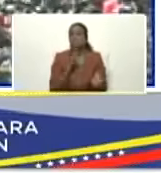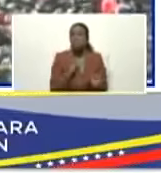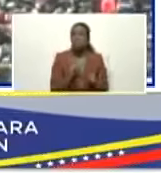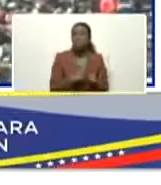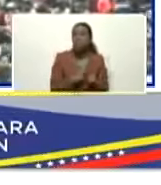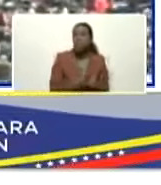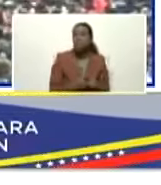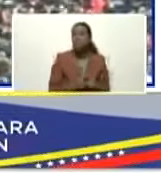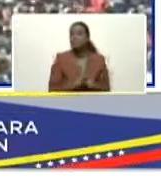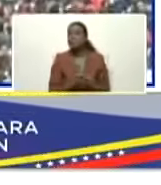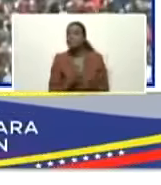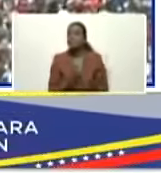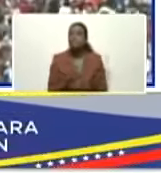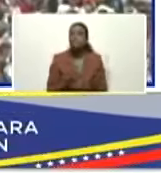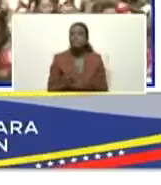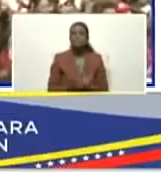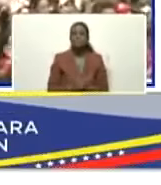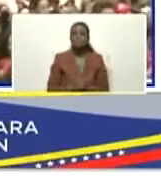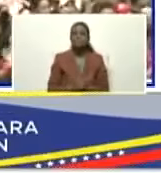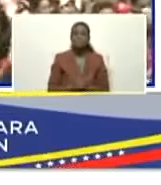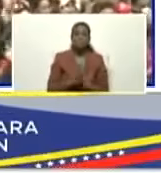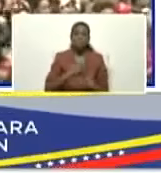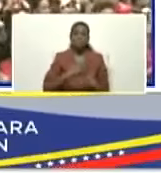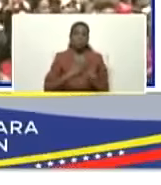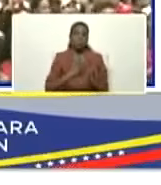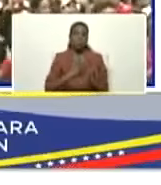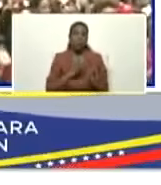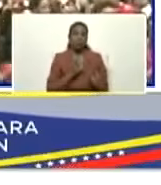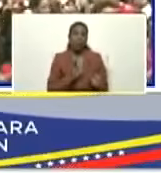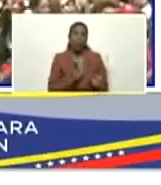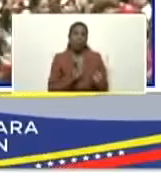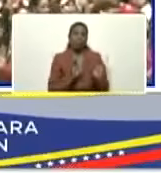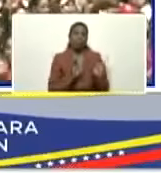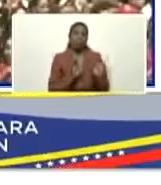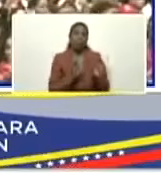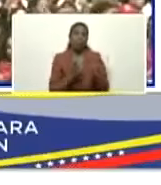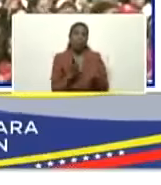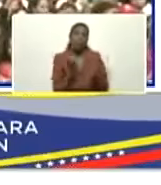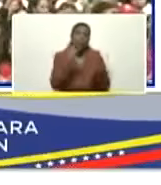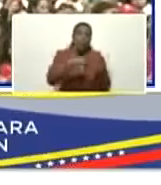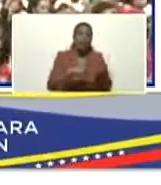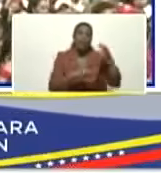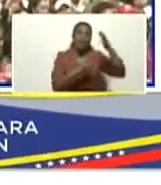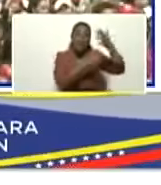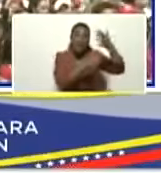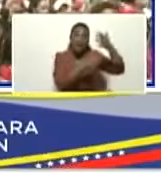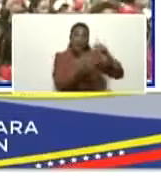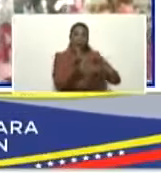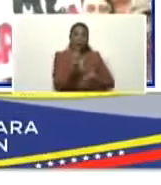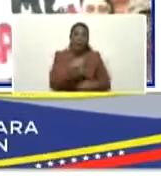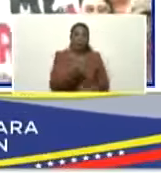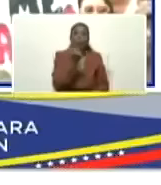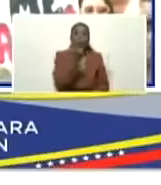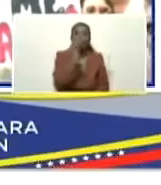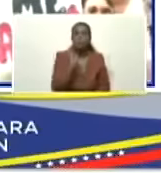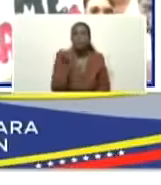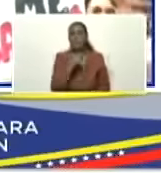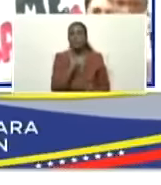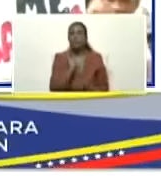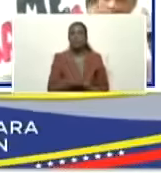Entonces, pongo mínimo a un nuevo votante. Mira, qué belleza Barquisimeto.